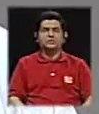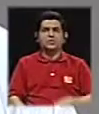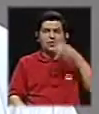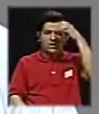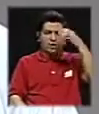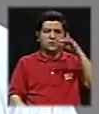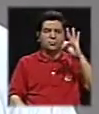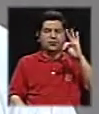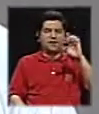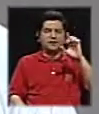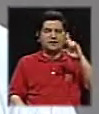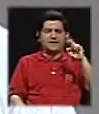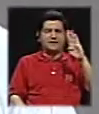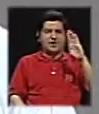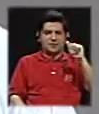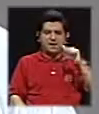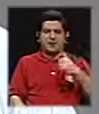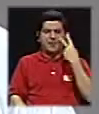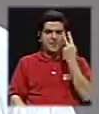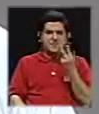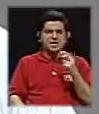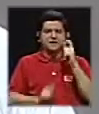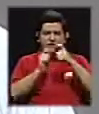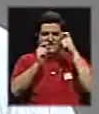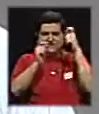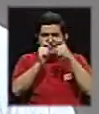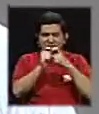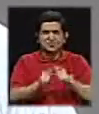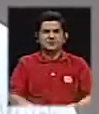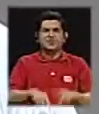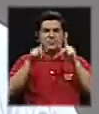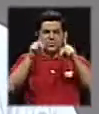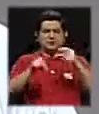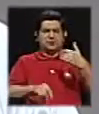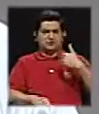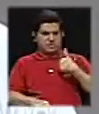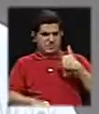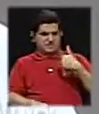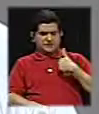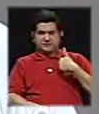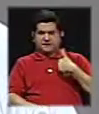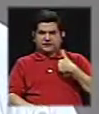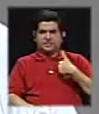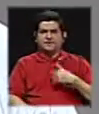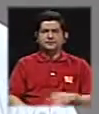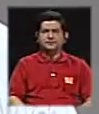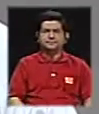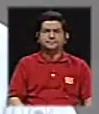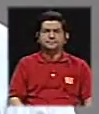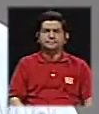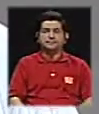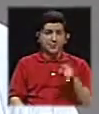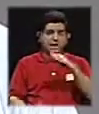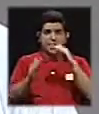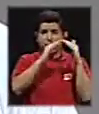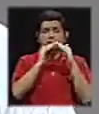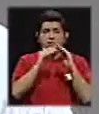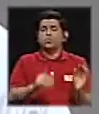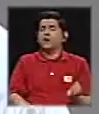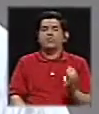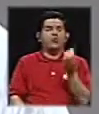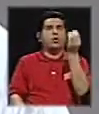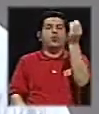Térrava y viendo fundamentalmente quiénes la están llevando, Terra es un pueblo bastante